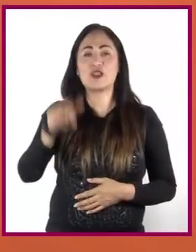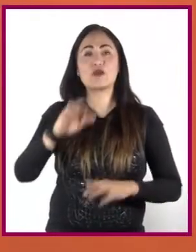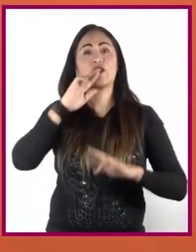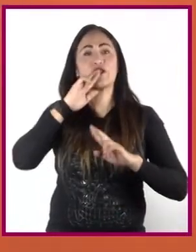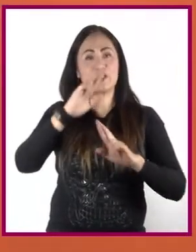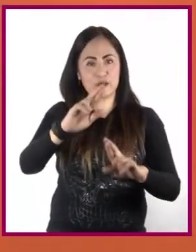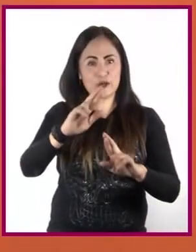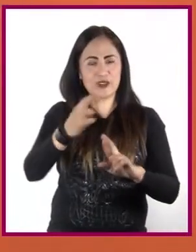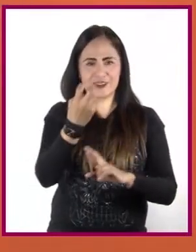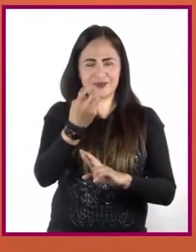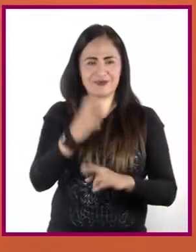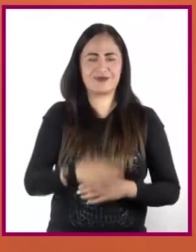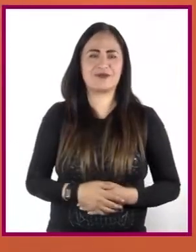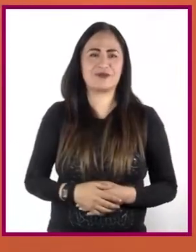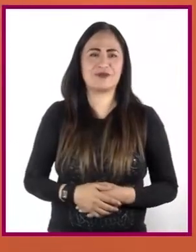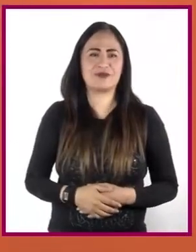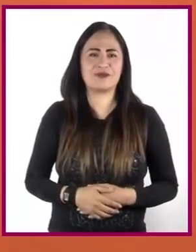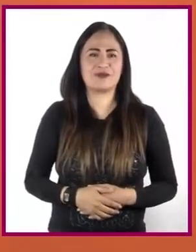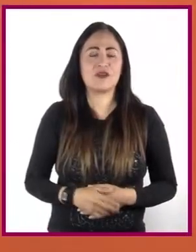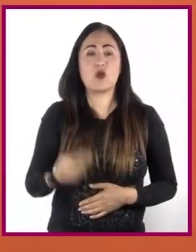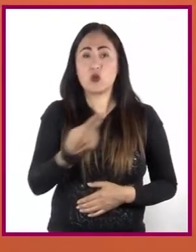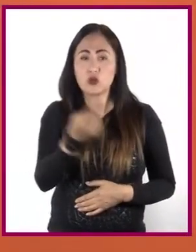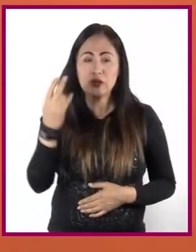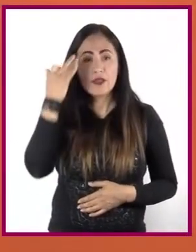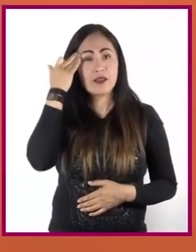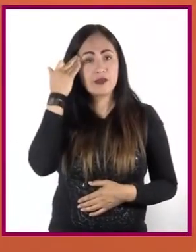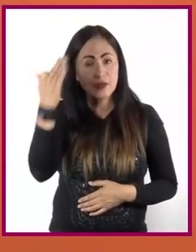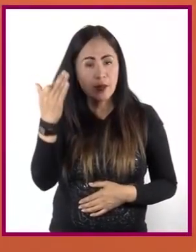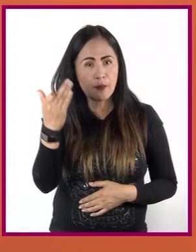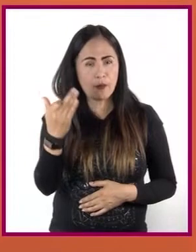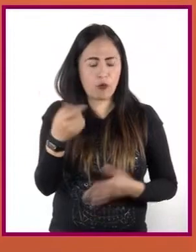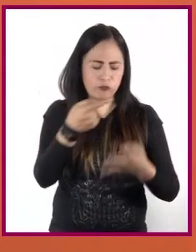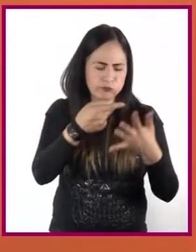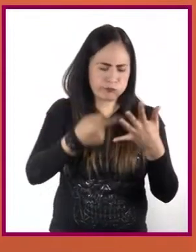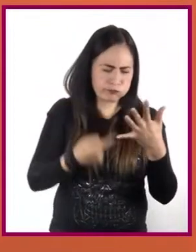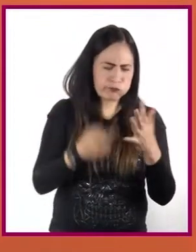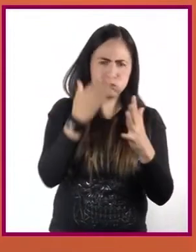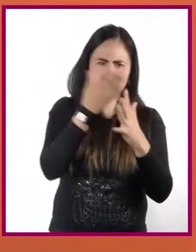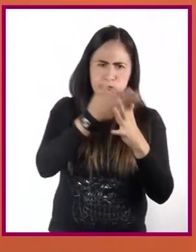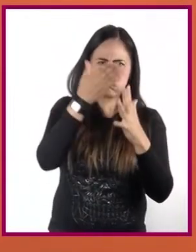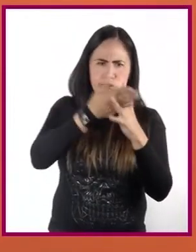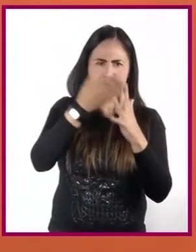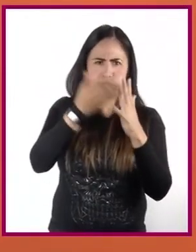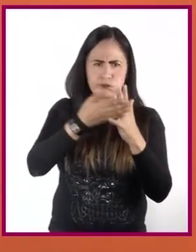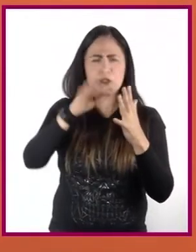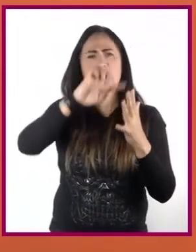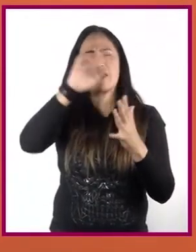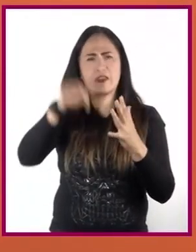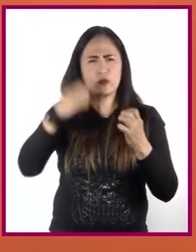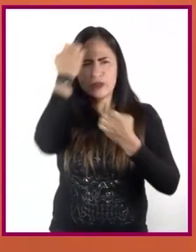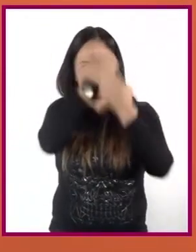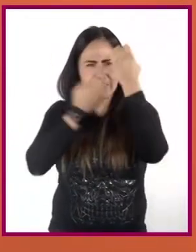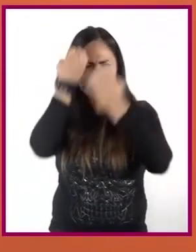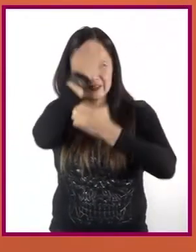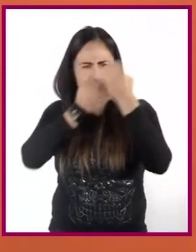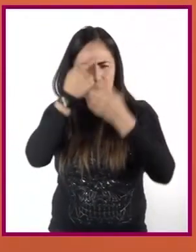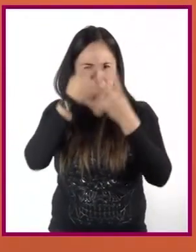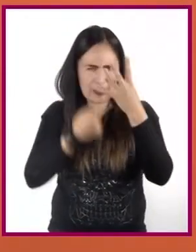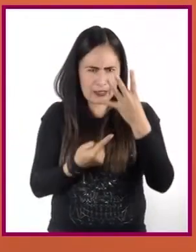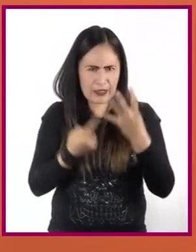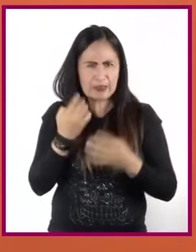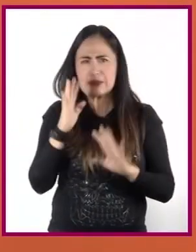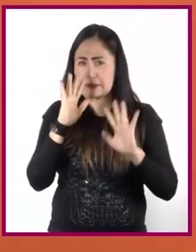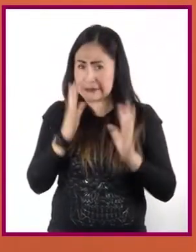estas pruebas, dado que deben administrar sus tiempos y así puedan llegar al final de una prueba teniendo aún tiempo para revisar